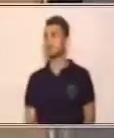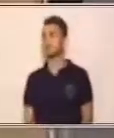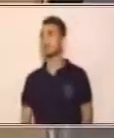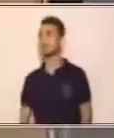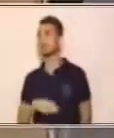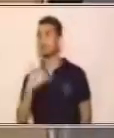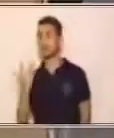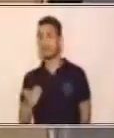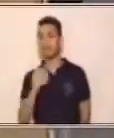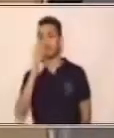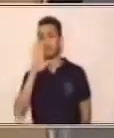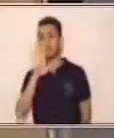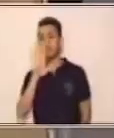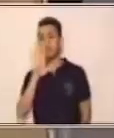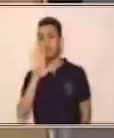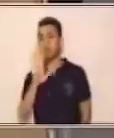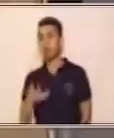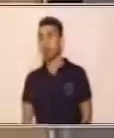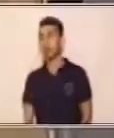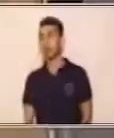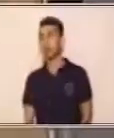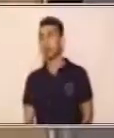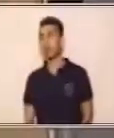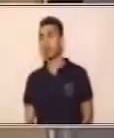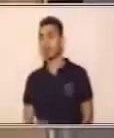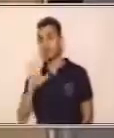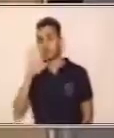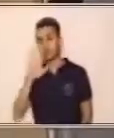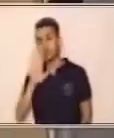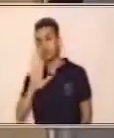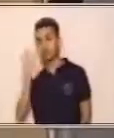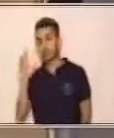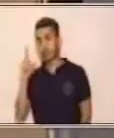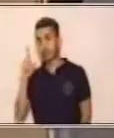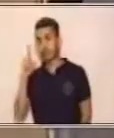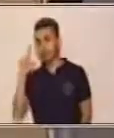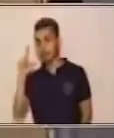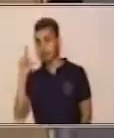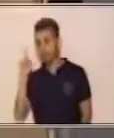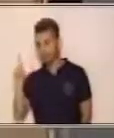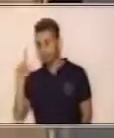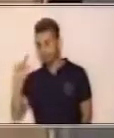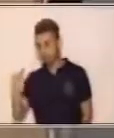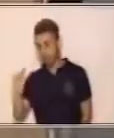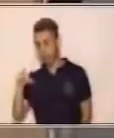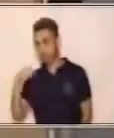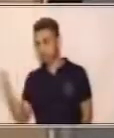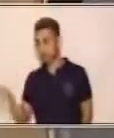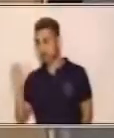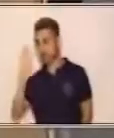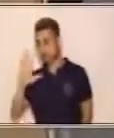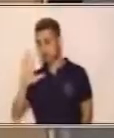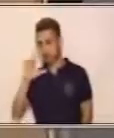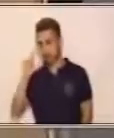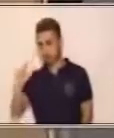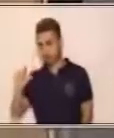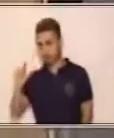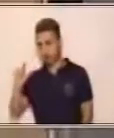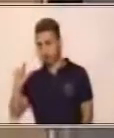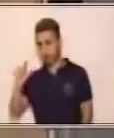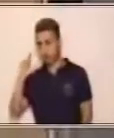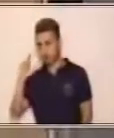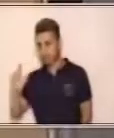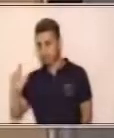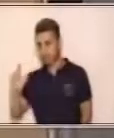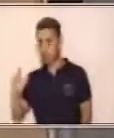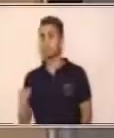5 décimos y 5 centésimos. 2.55. Luego que tenemos ya colocado